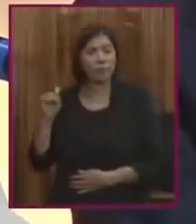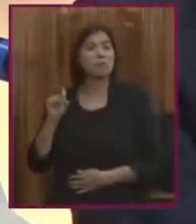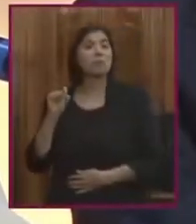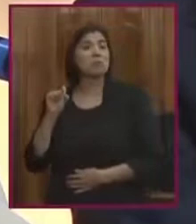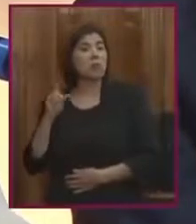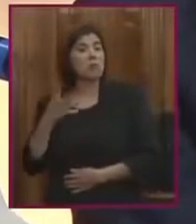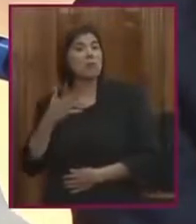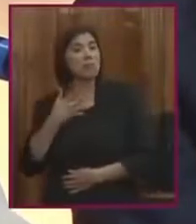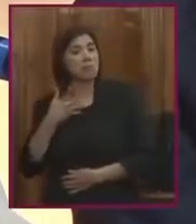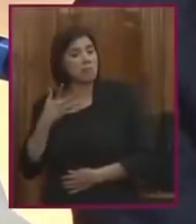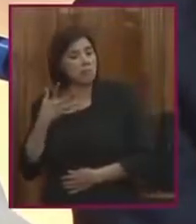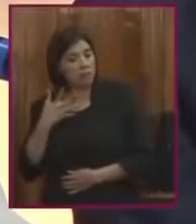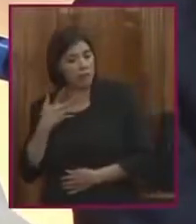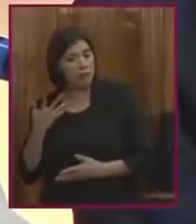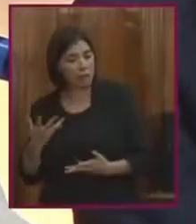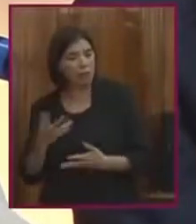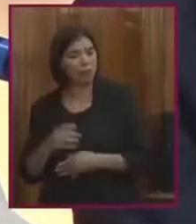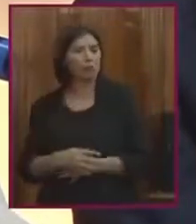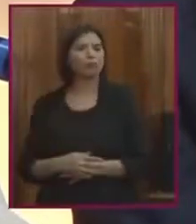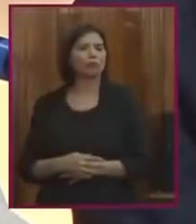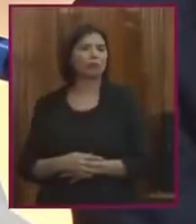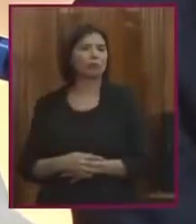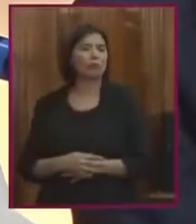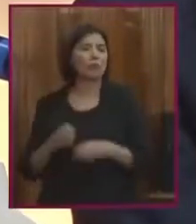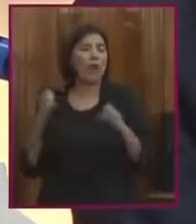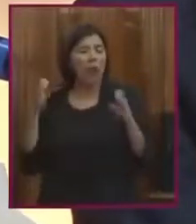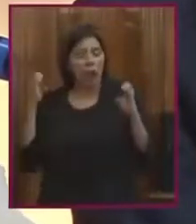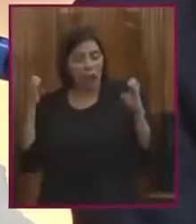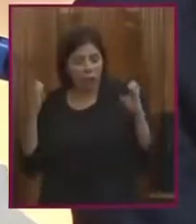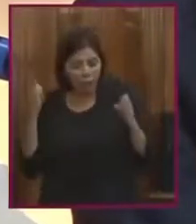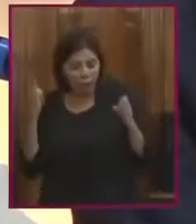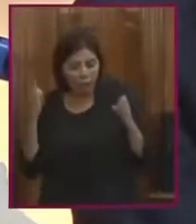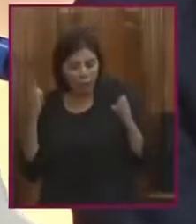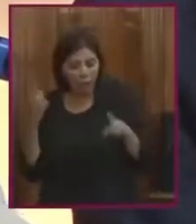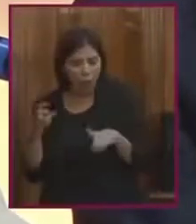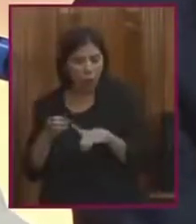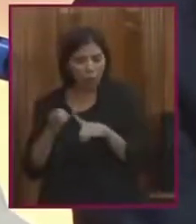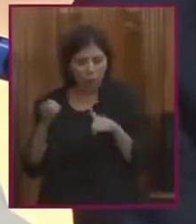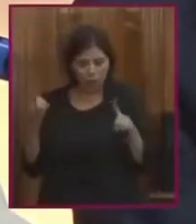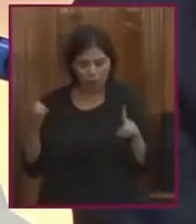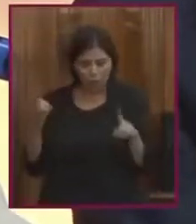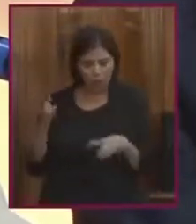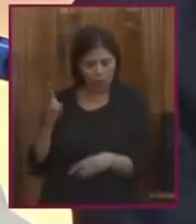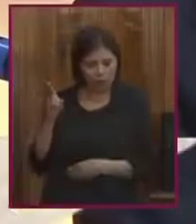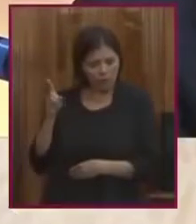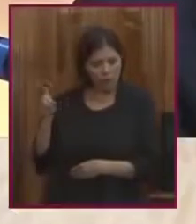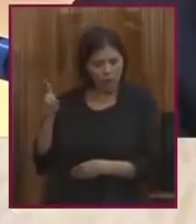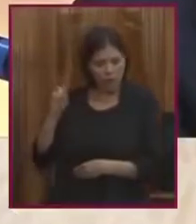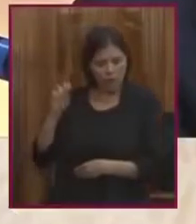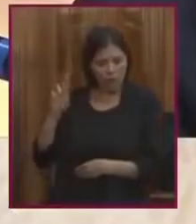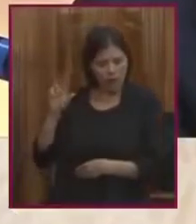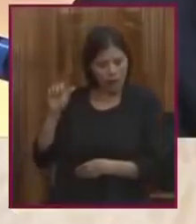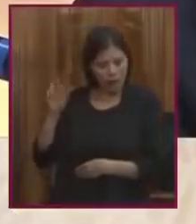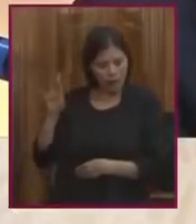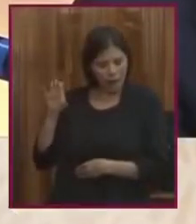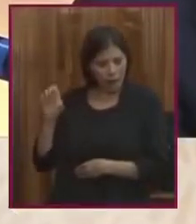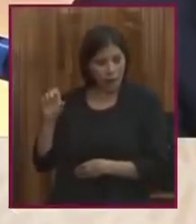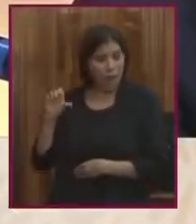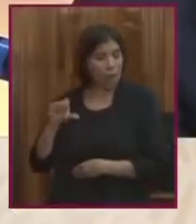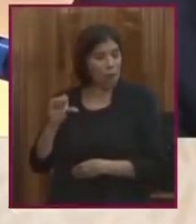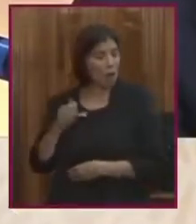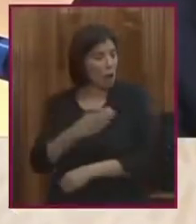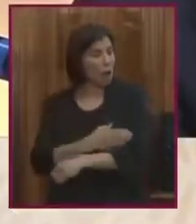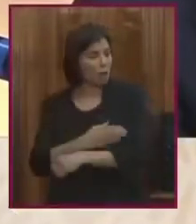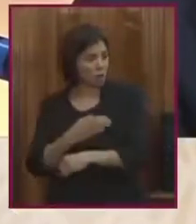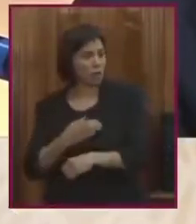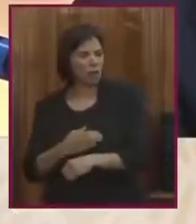gran evento a cargo, digamos, en la organización de Rafael Flores de la jefatura, que también aquí nos acompañaba en